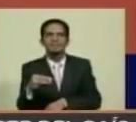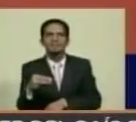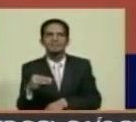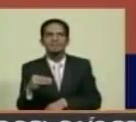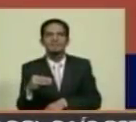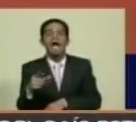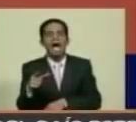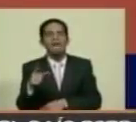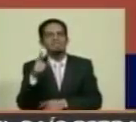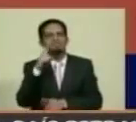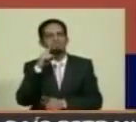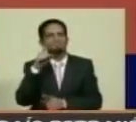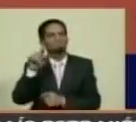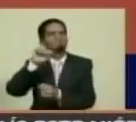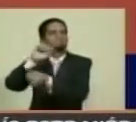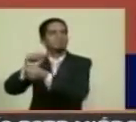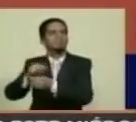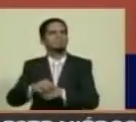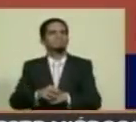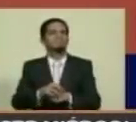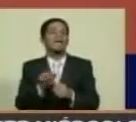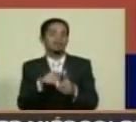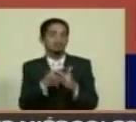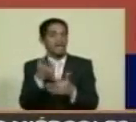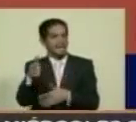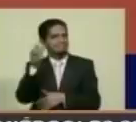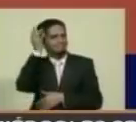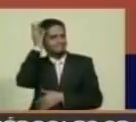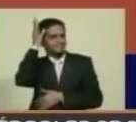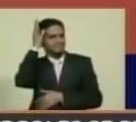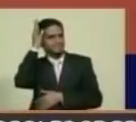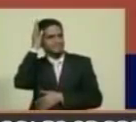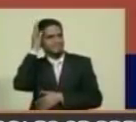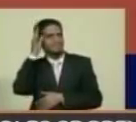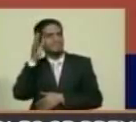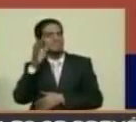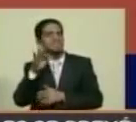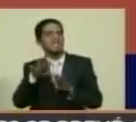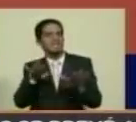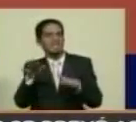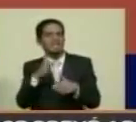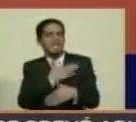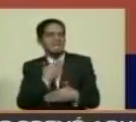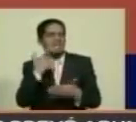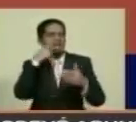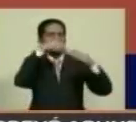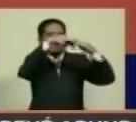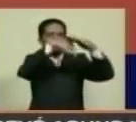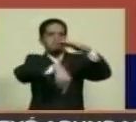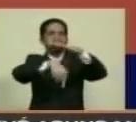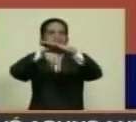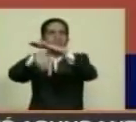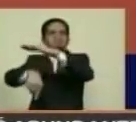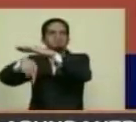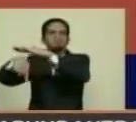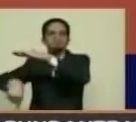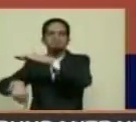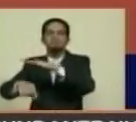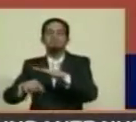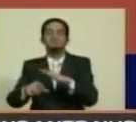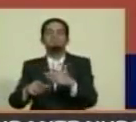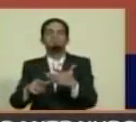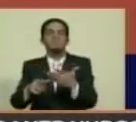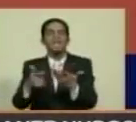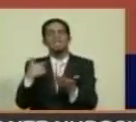esa agresión. Cuando Borges planeó en el 14 bombardear el centro de Caracas, ahí no estaba preguntándose si